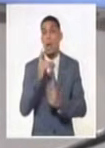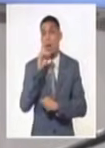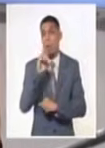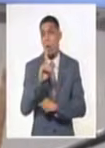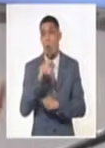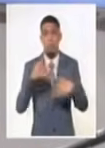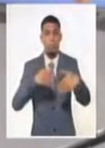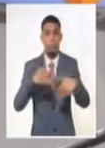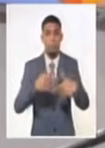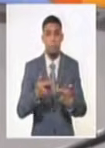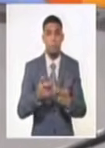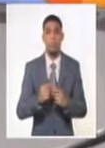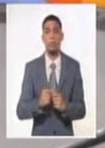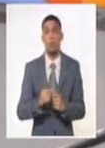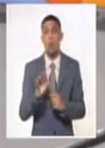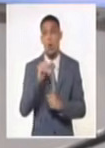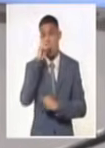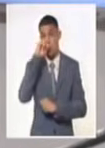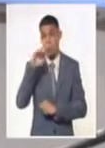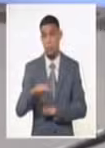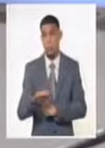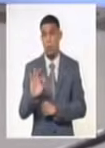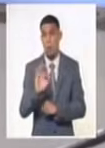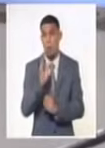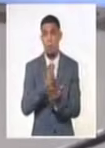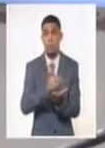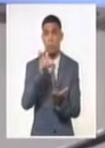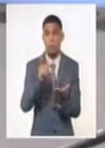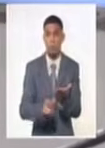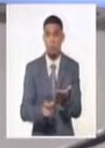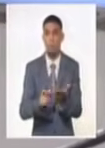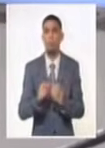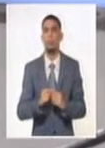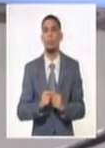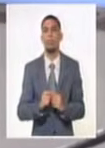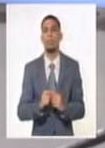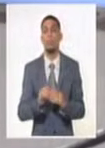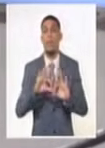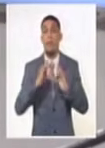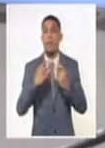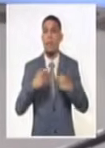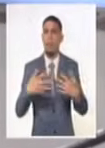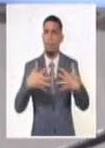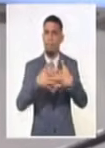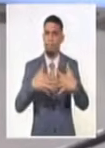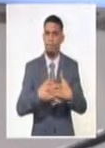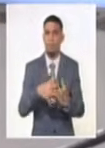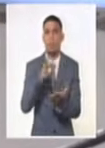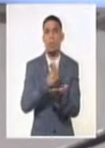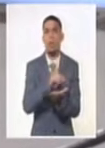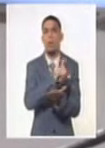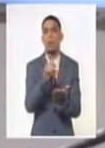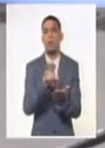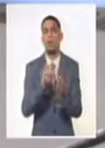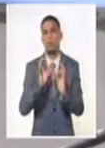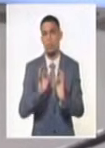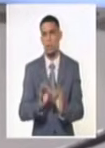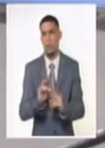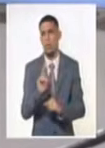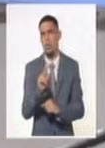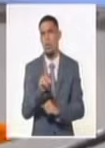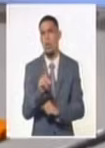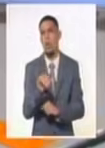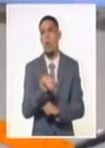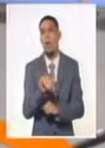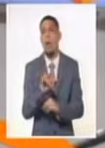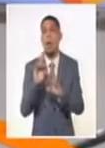el que él está creciendo y formándose no juega su rol como protagonista también activo, no se obtiene el mismo resultado. Por lo tanto, lo estamos tratando